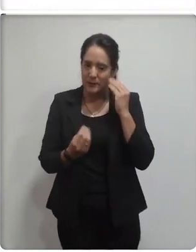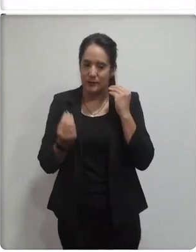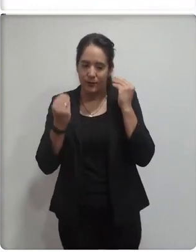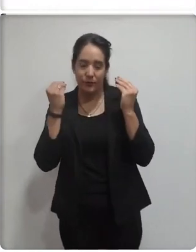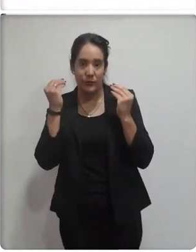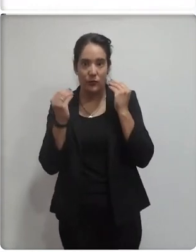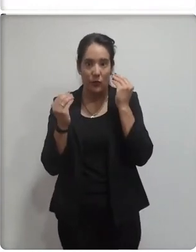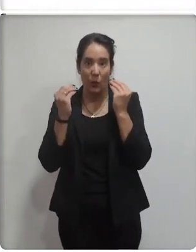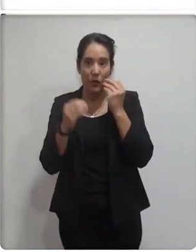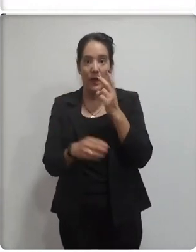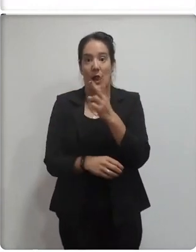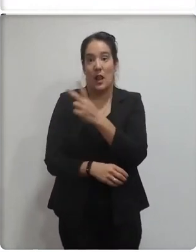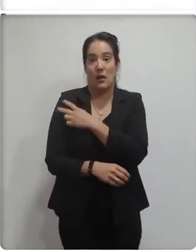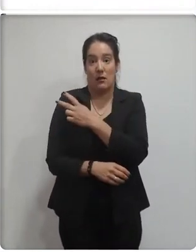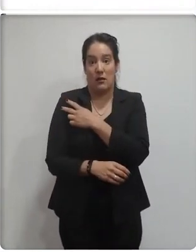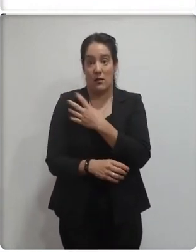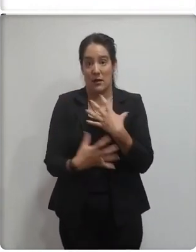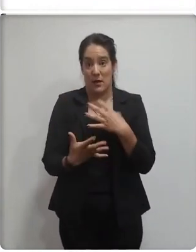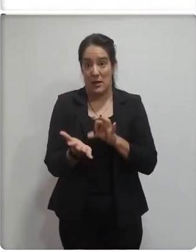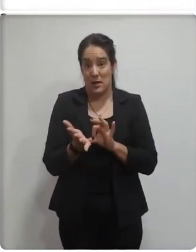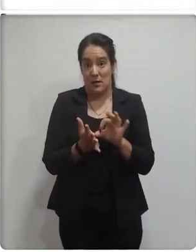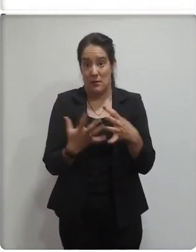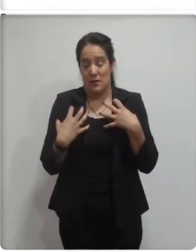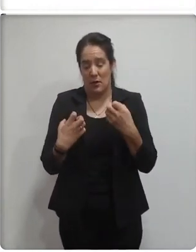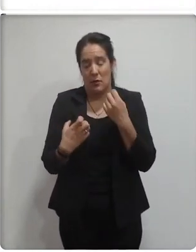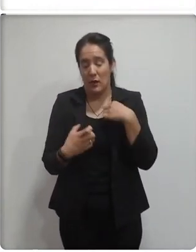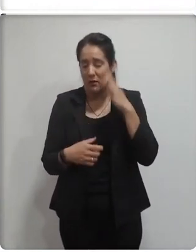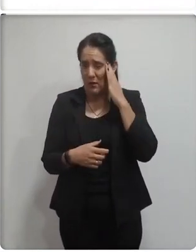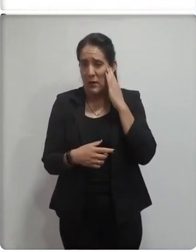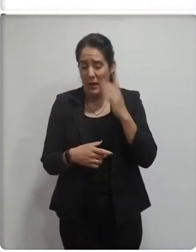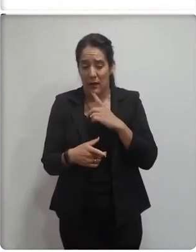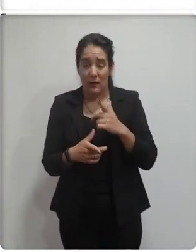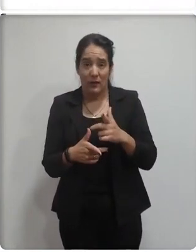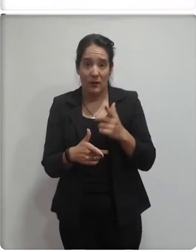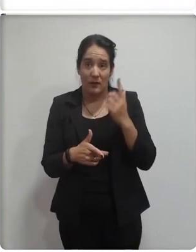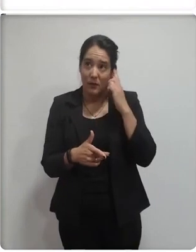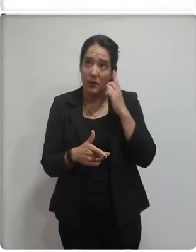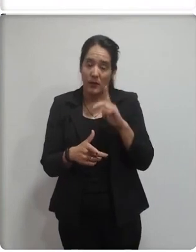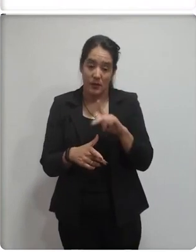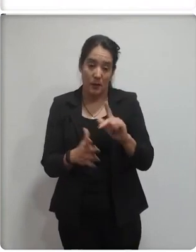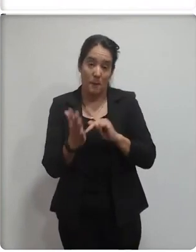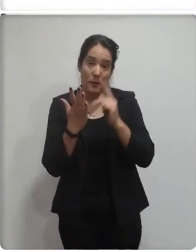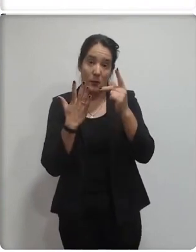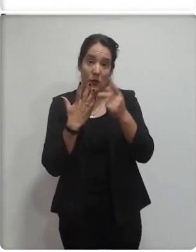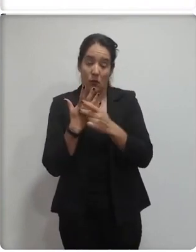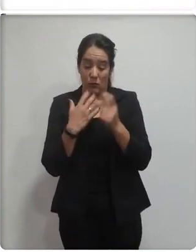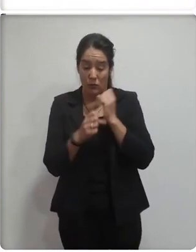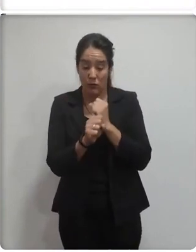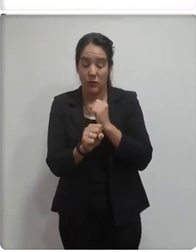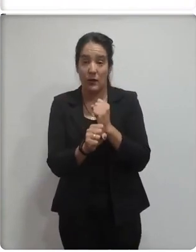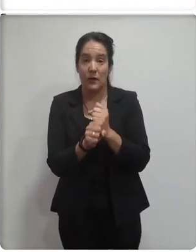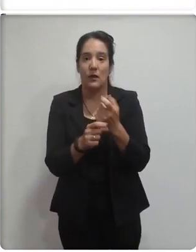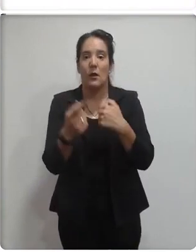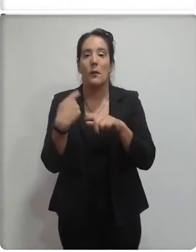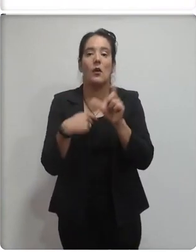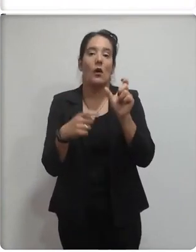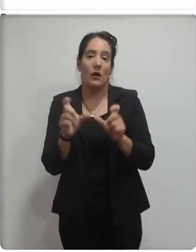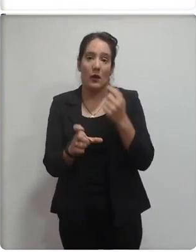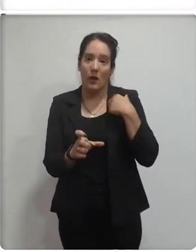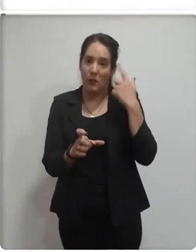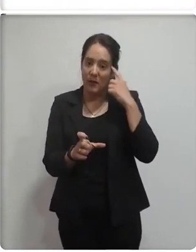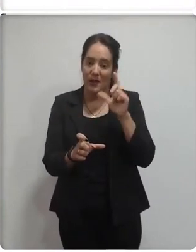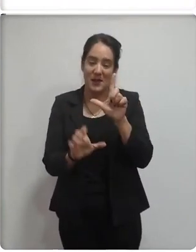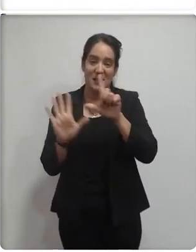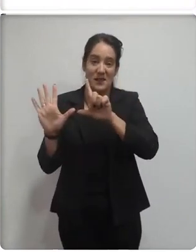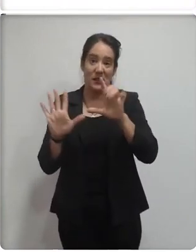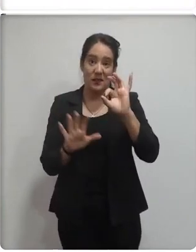la gerencia de salud, porque se sabía, como dijo Ana al principio, que estamos trabajando en este proyecto, pero muchos funcionarios de los casi 700 que